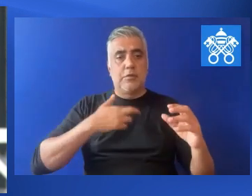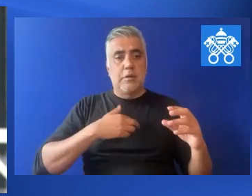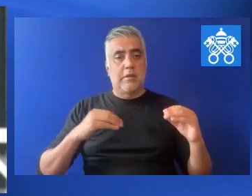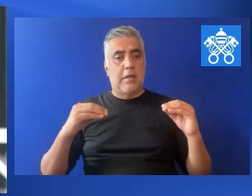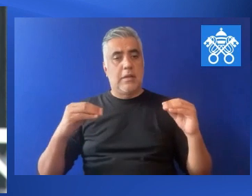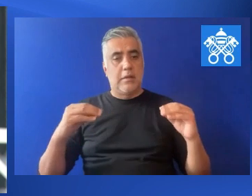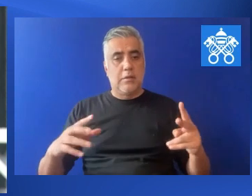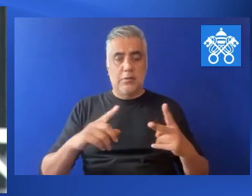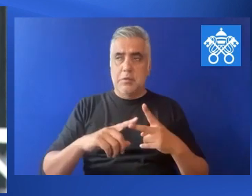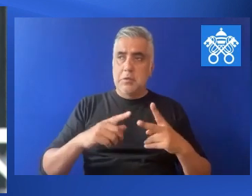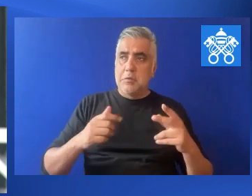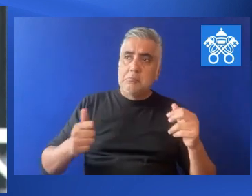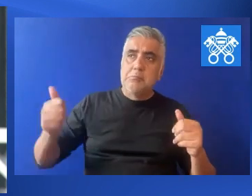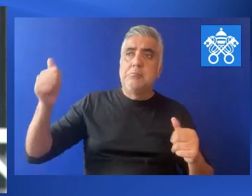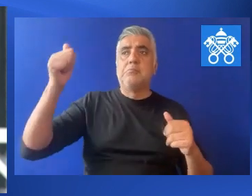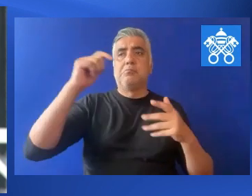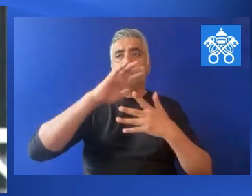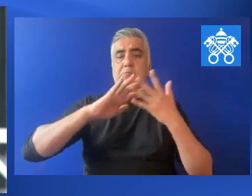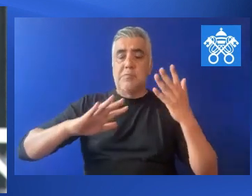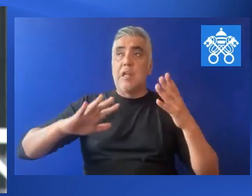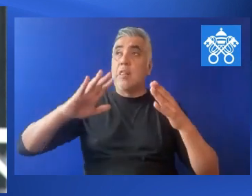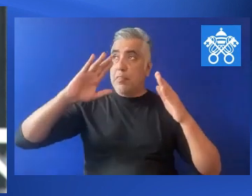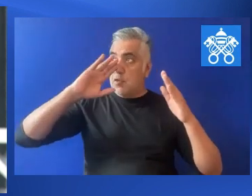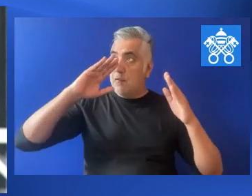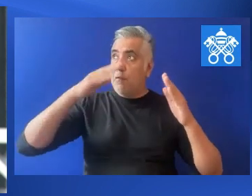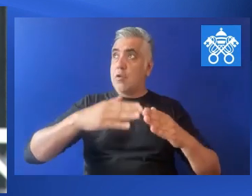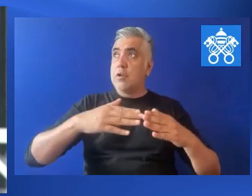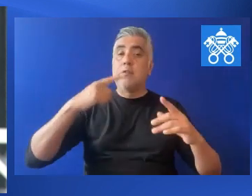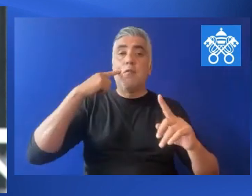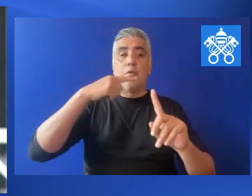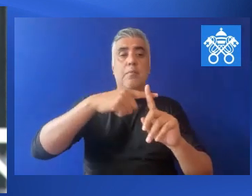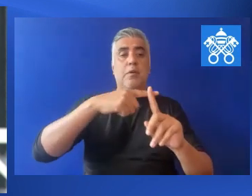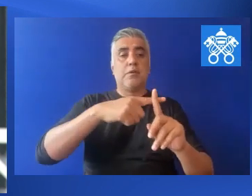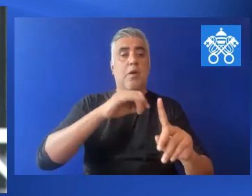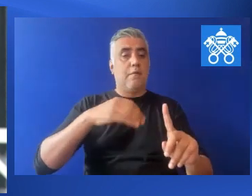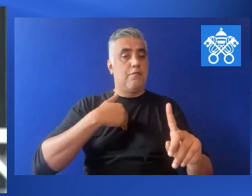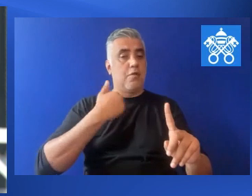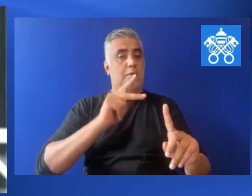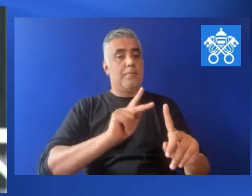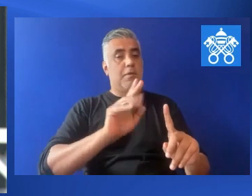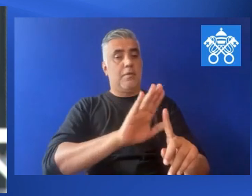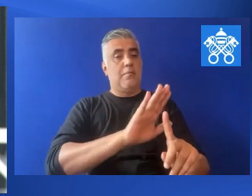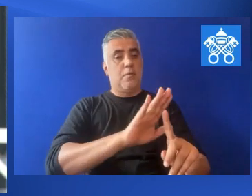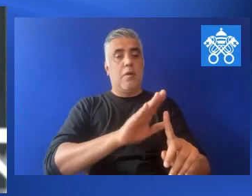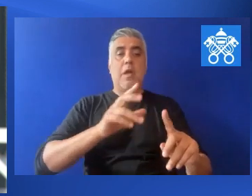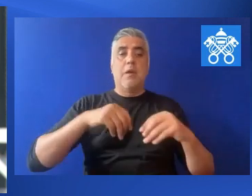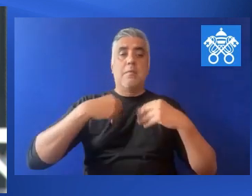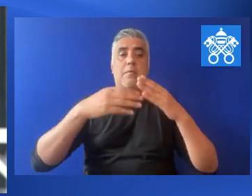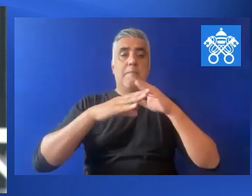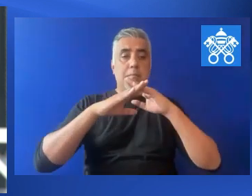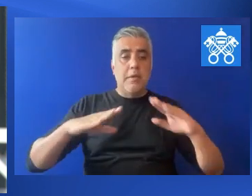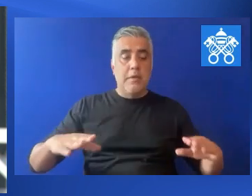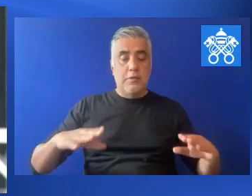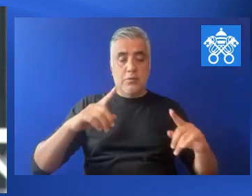los padres y de los maestros, de los catequistas y formadores por el bien de la juventud y en